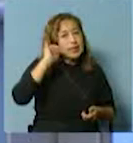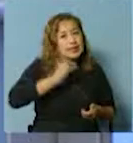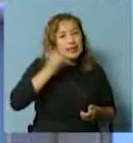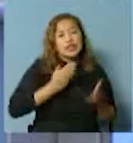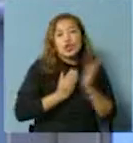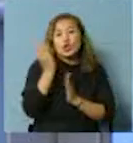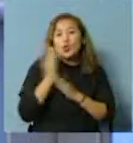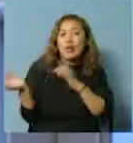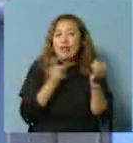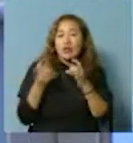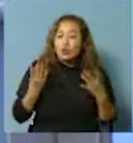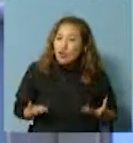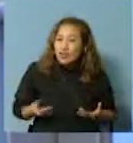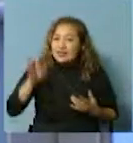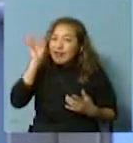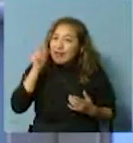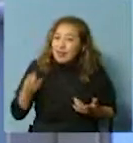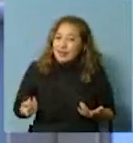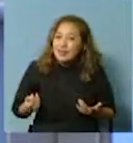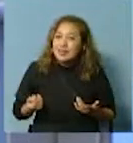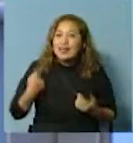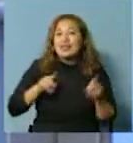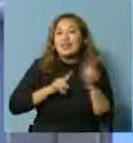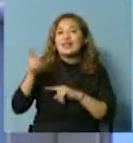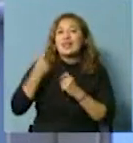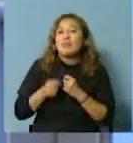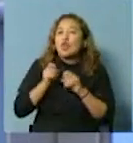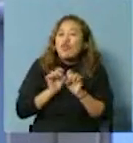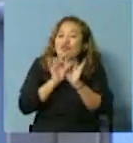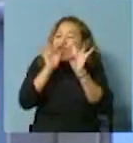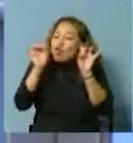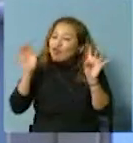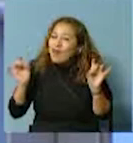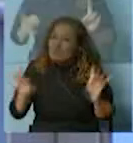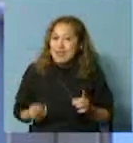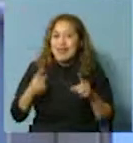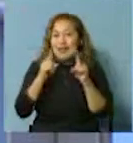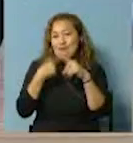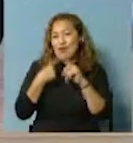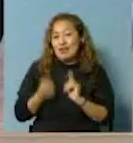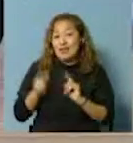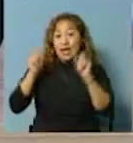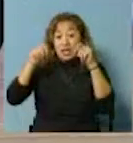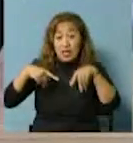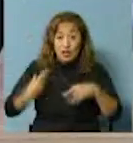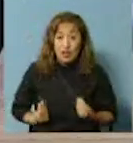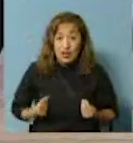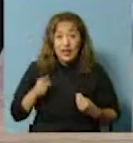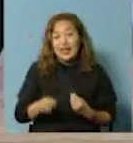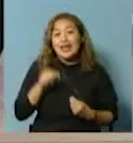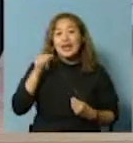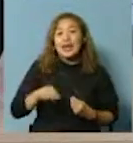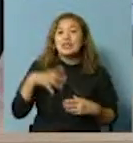siguen las peleas y sabes que de repente intoxica un poco el tema político omar que en este momento es